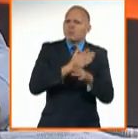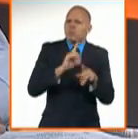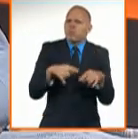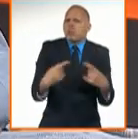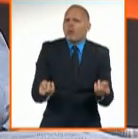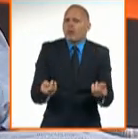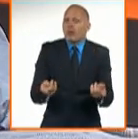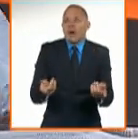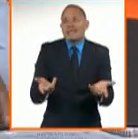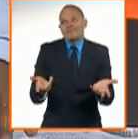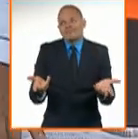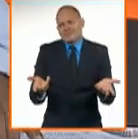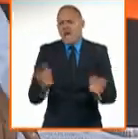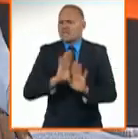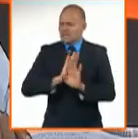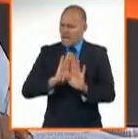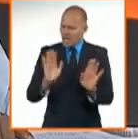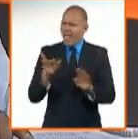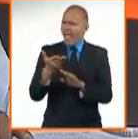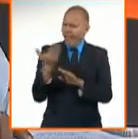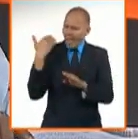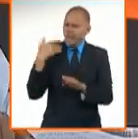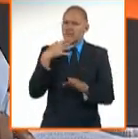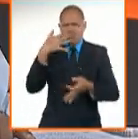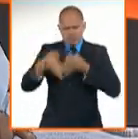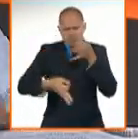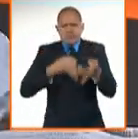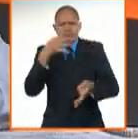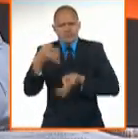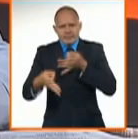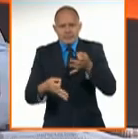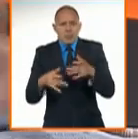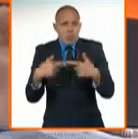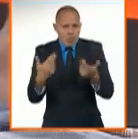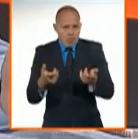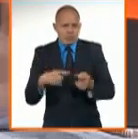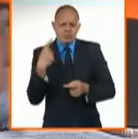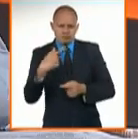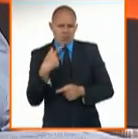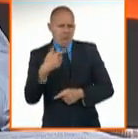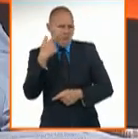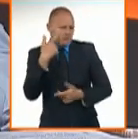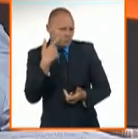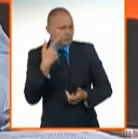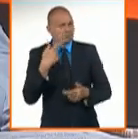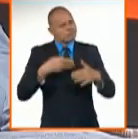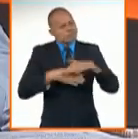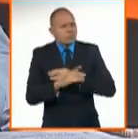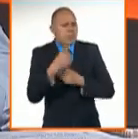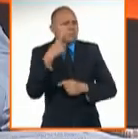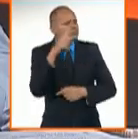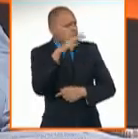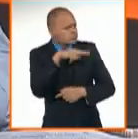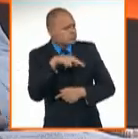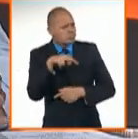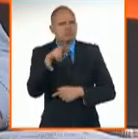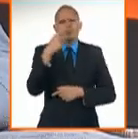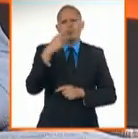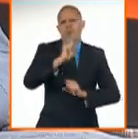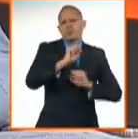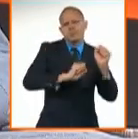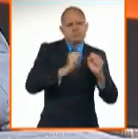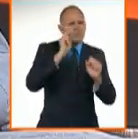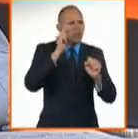objeto se ha explicado también por la televisión durante el proceso de la revisión y la impresión del rotor de baja presión se